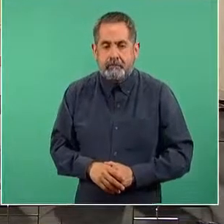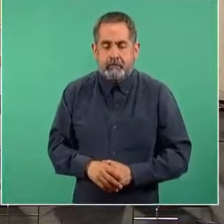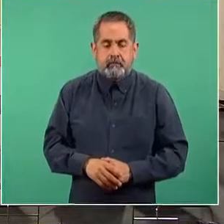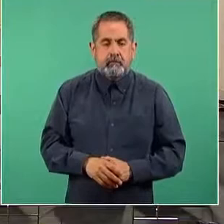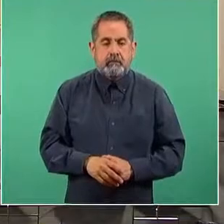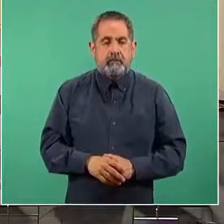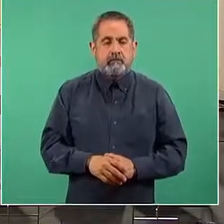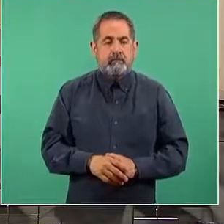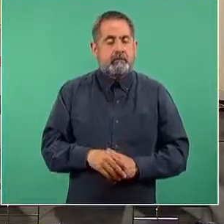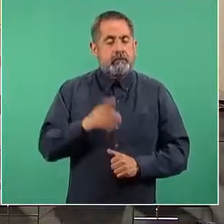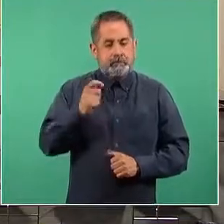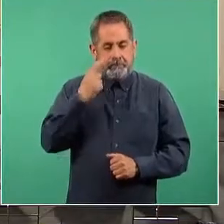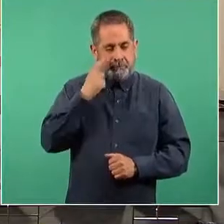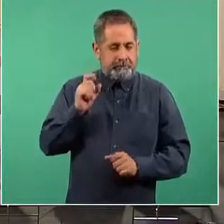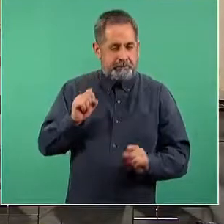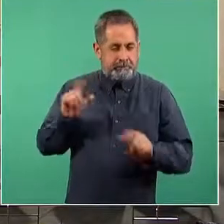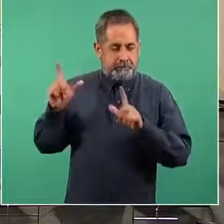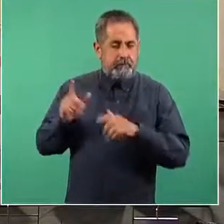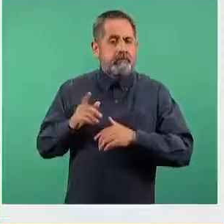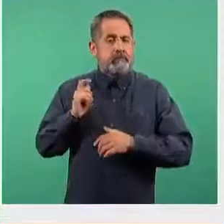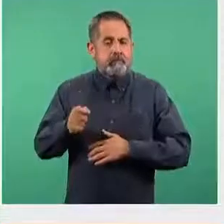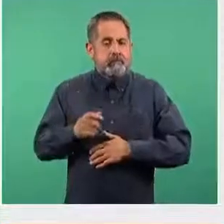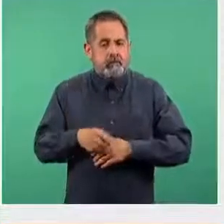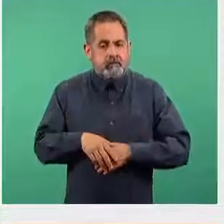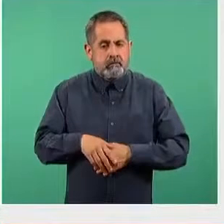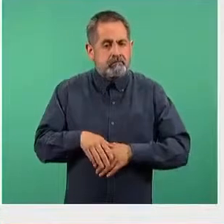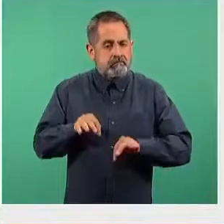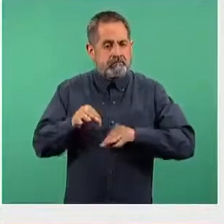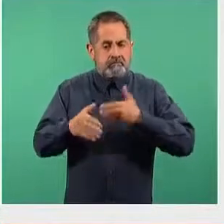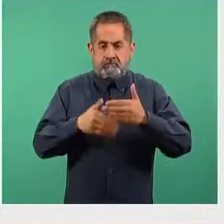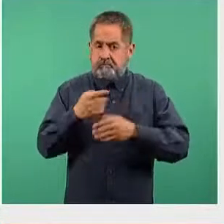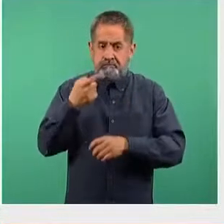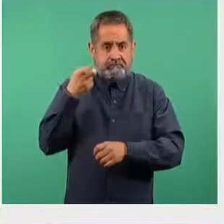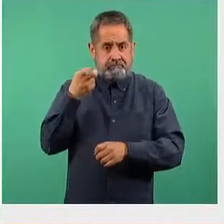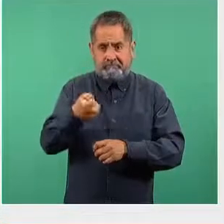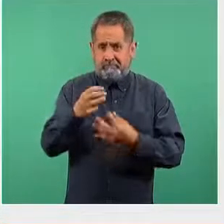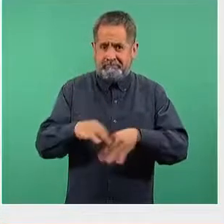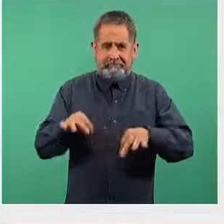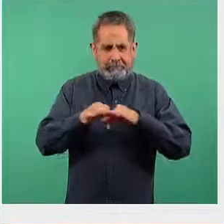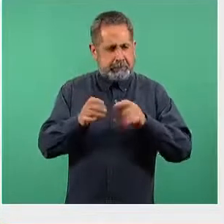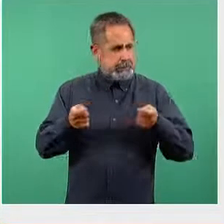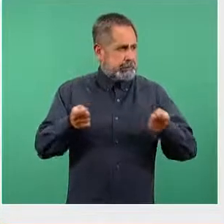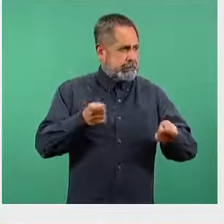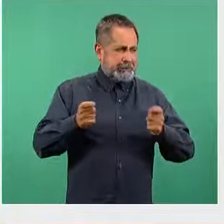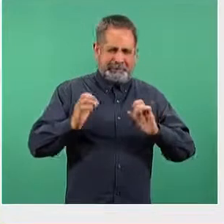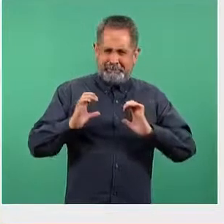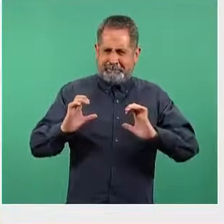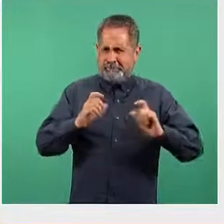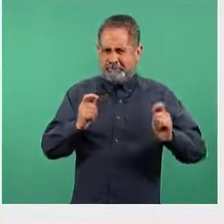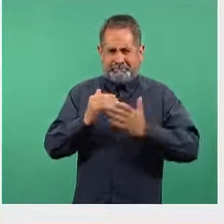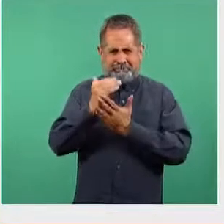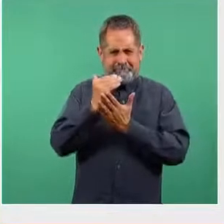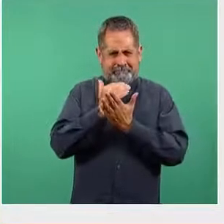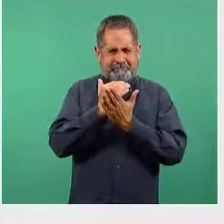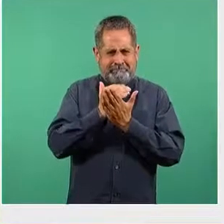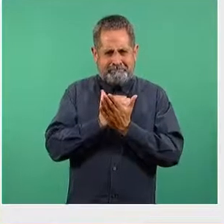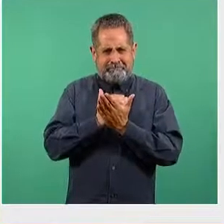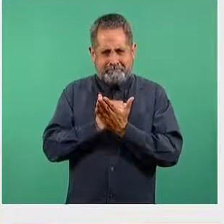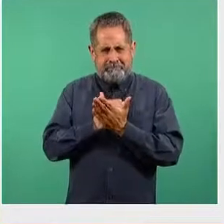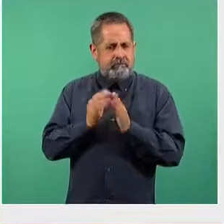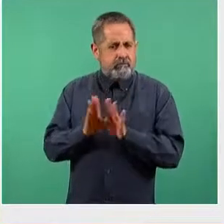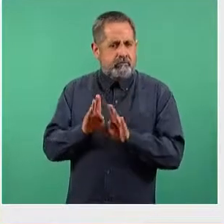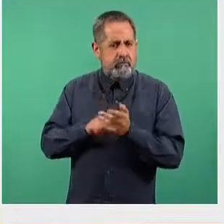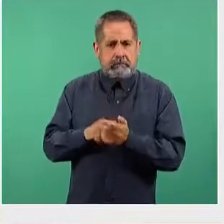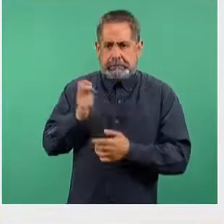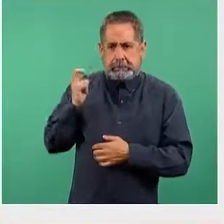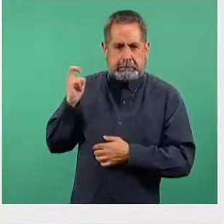Una de las, quizá la actividad medular del control epidémico o para lograr el control